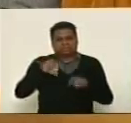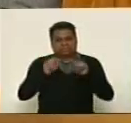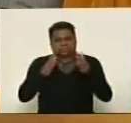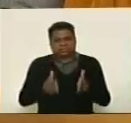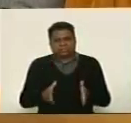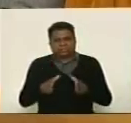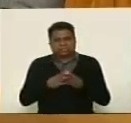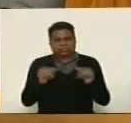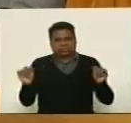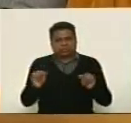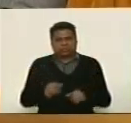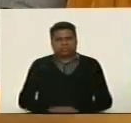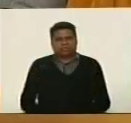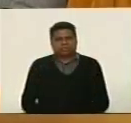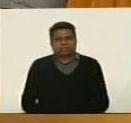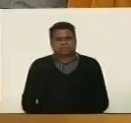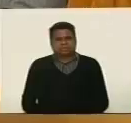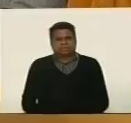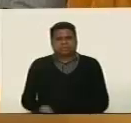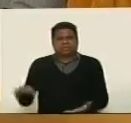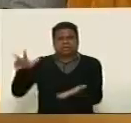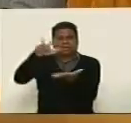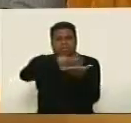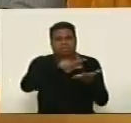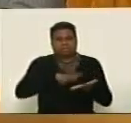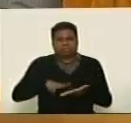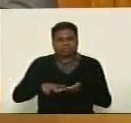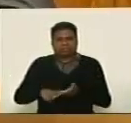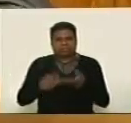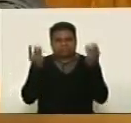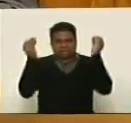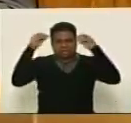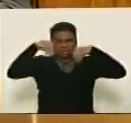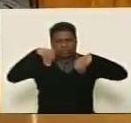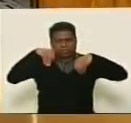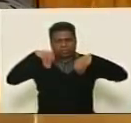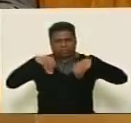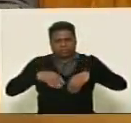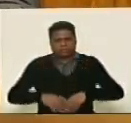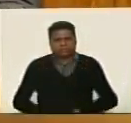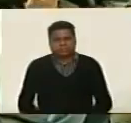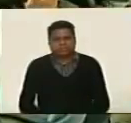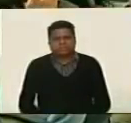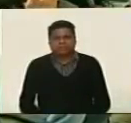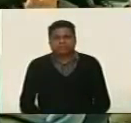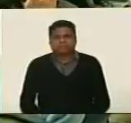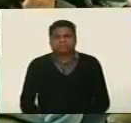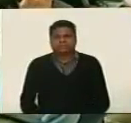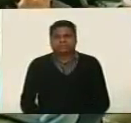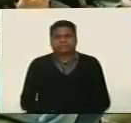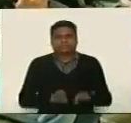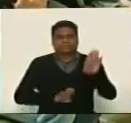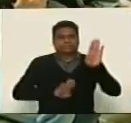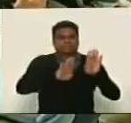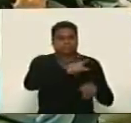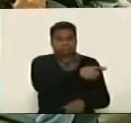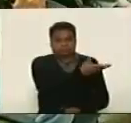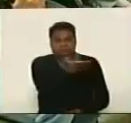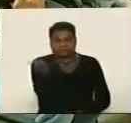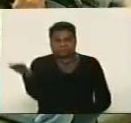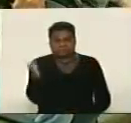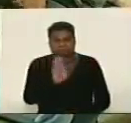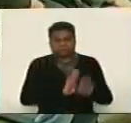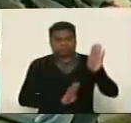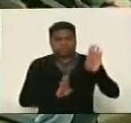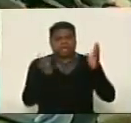todo, Presidenta, con relación a la propuesta de acuerdo. Bueno, los constituyentes y las constituyentes que